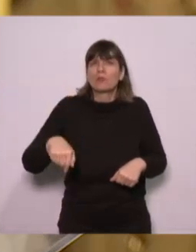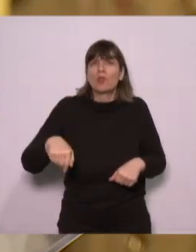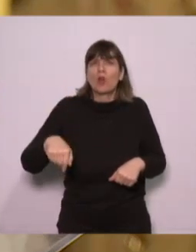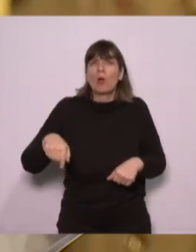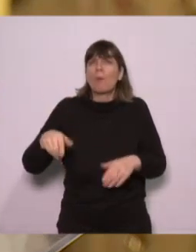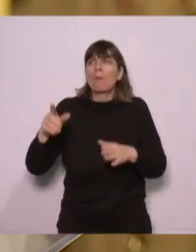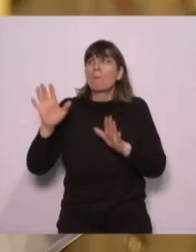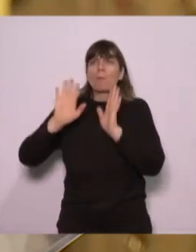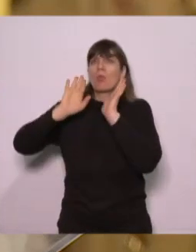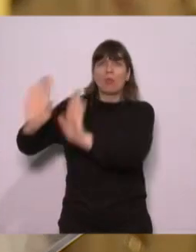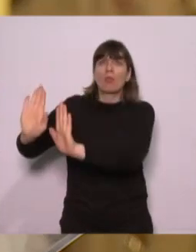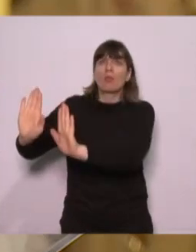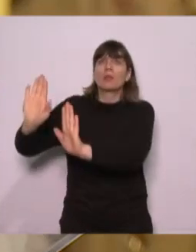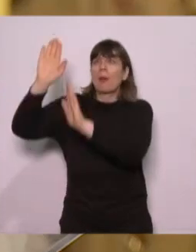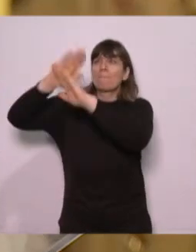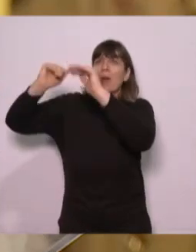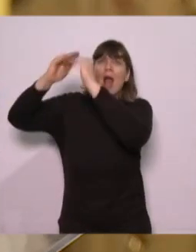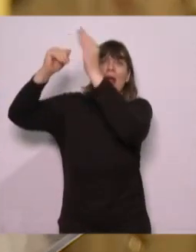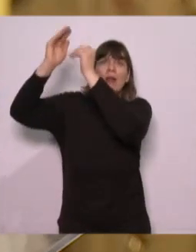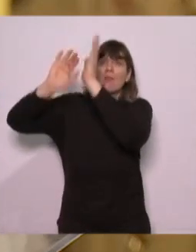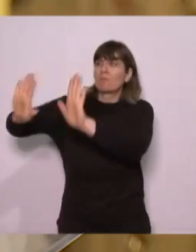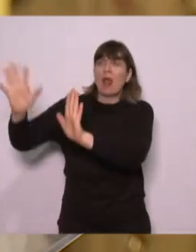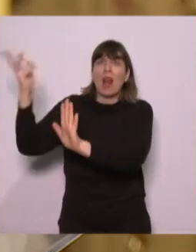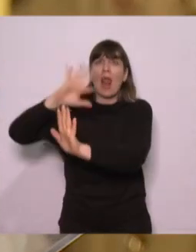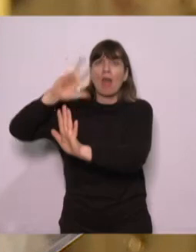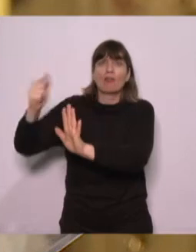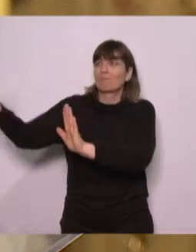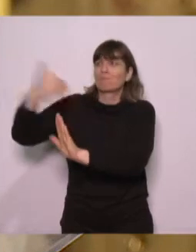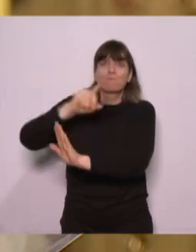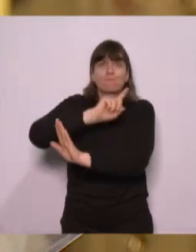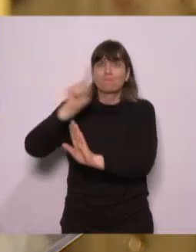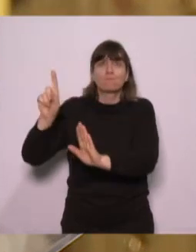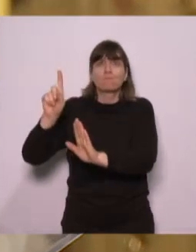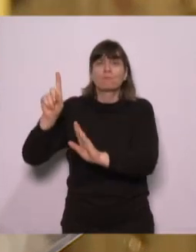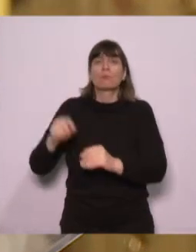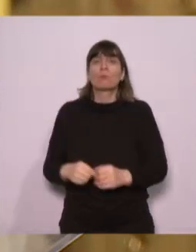dejaría perforar las paredes de su casa.